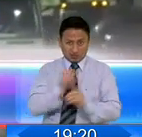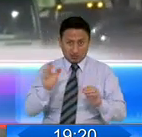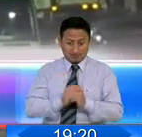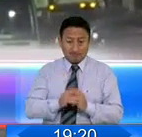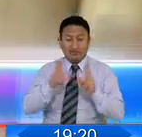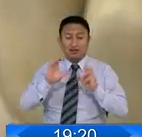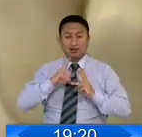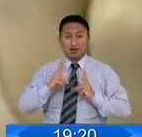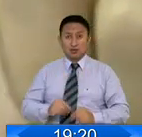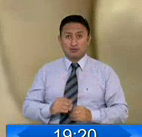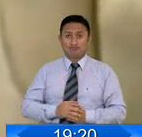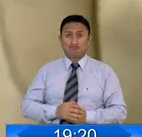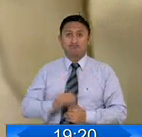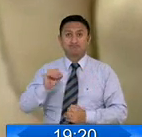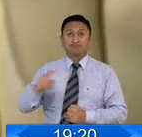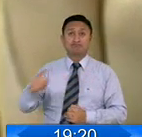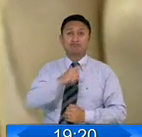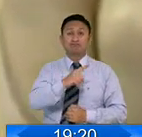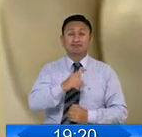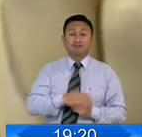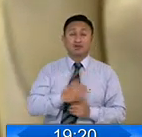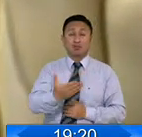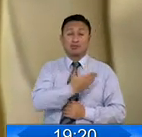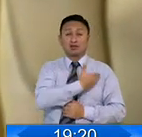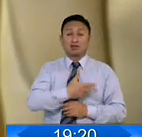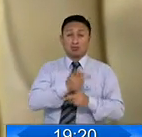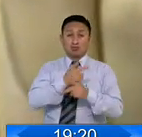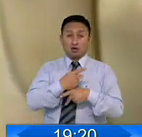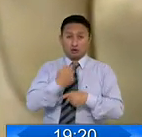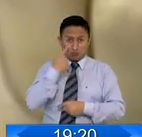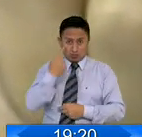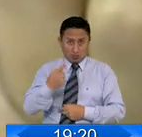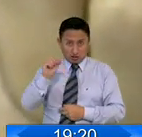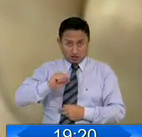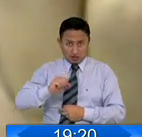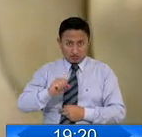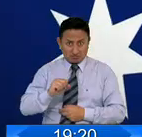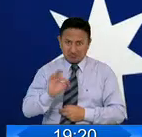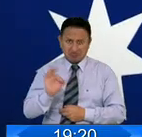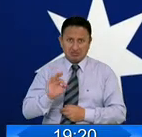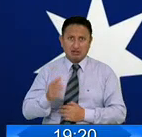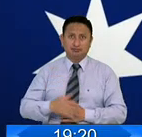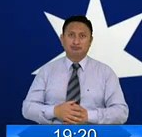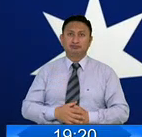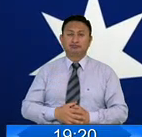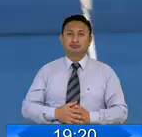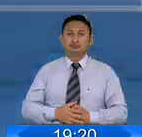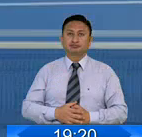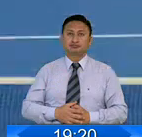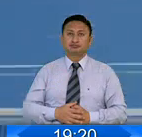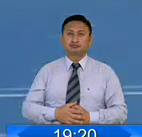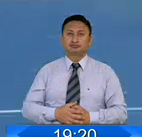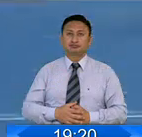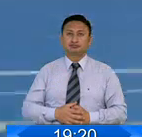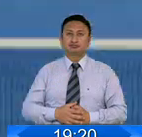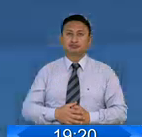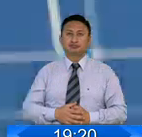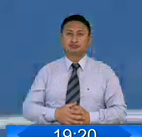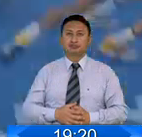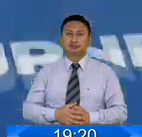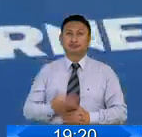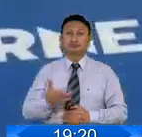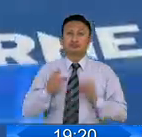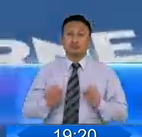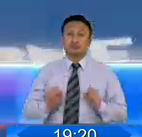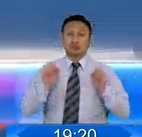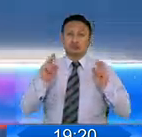salud, incluidas las que aseguren un producto que no ha sido comprobado por la ciencia. En Australia hay alerta, luego